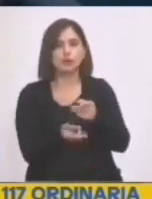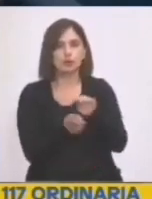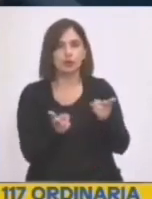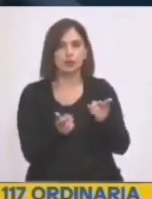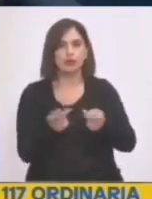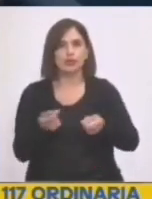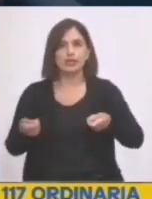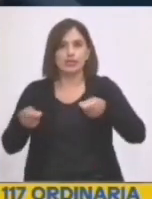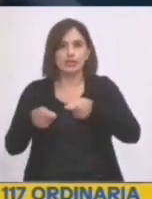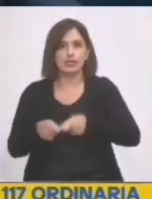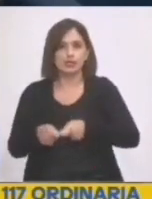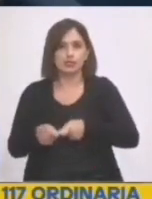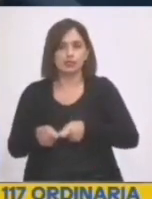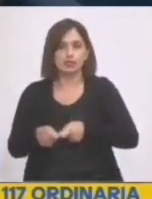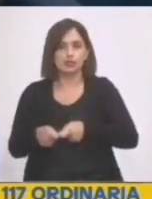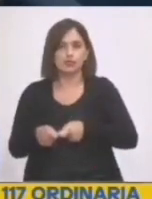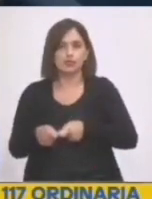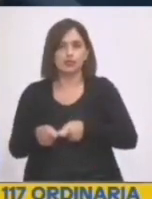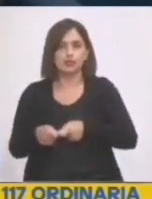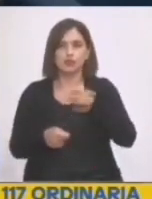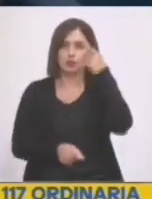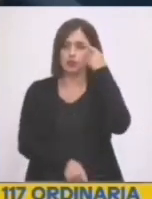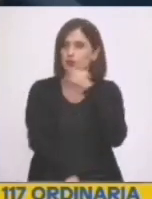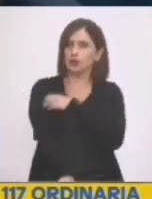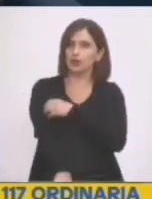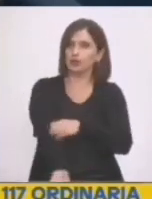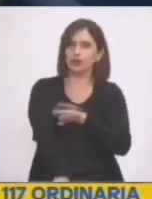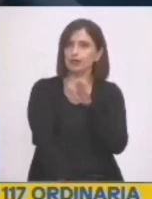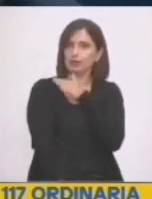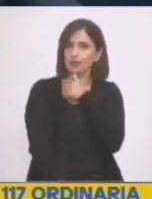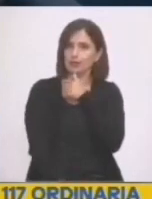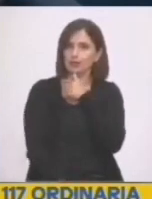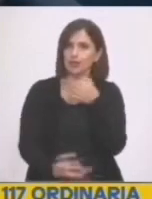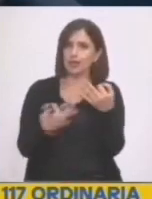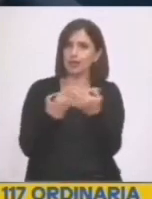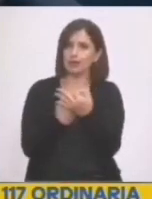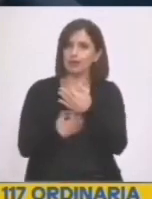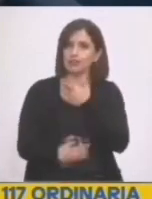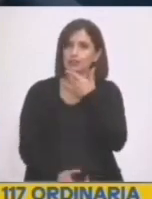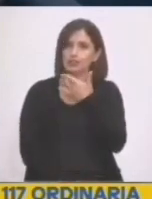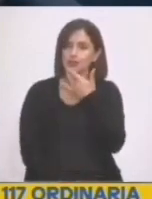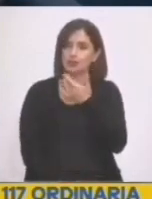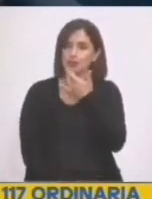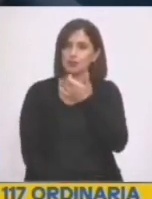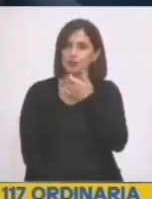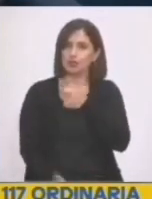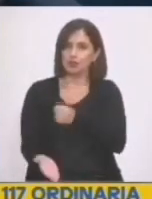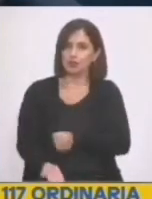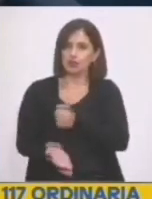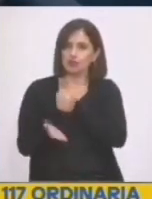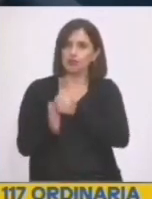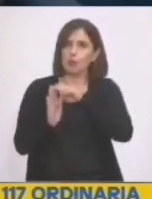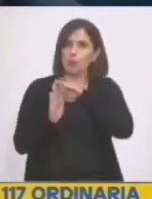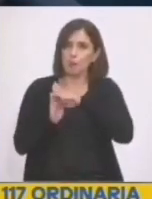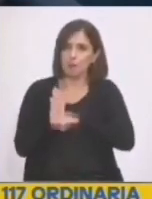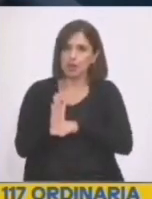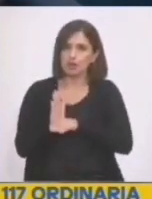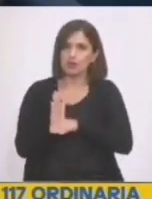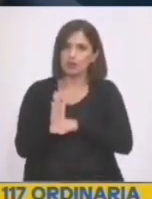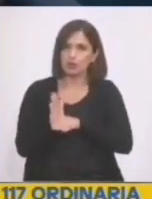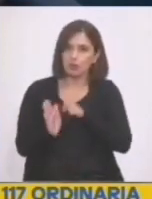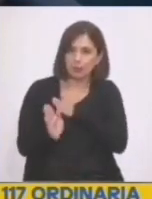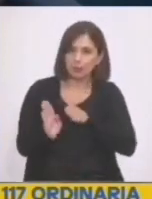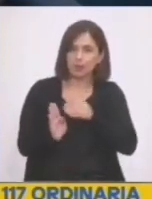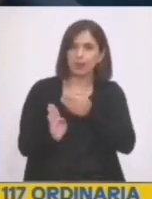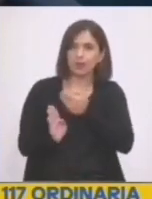en el subsidio al transporte público pero no ocurre en las regiones y la explicación es súper simple porque los recursos bajan a través de los gobiernos regionales